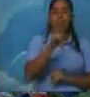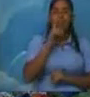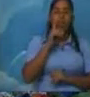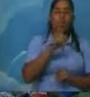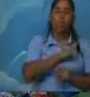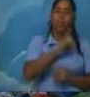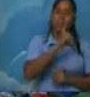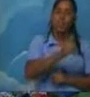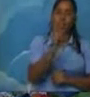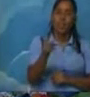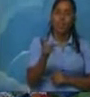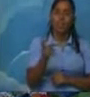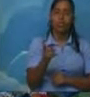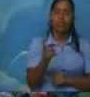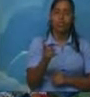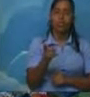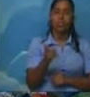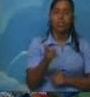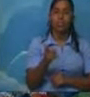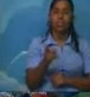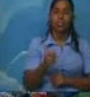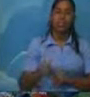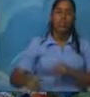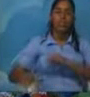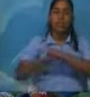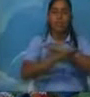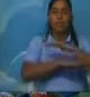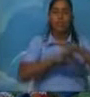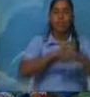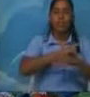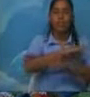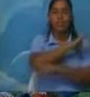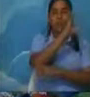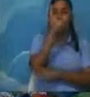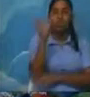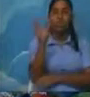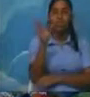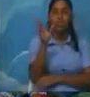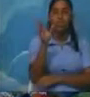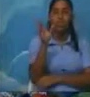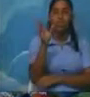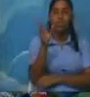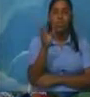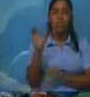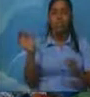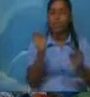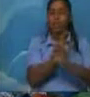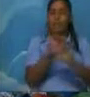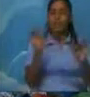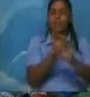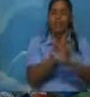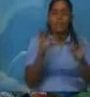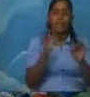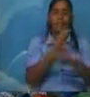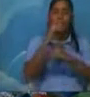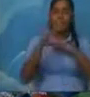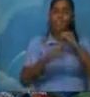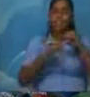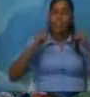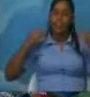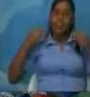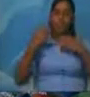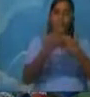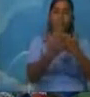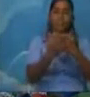destruirás el nombre de ellos de debajo del cielo de debajo del cielo nadie te hará frente